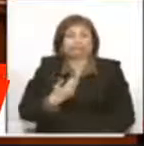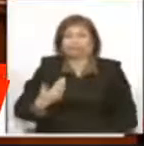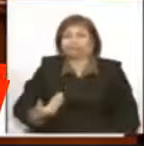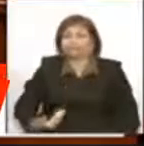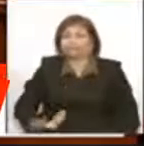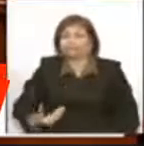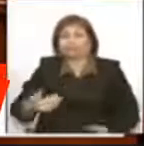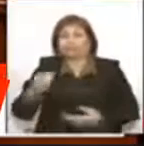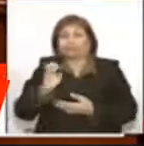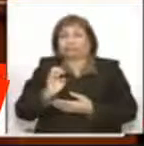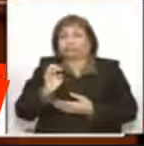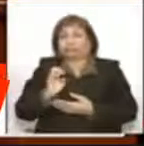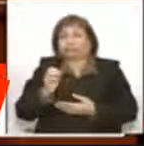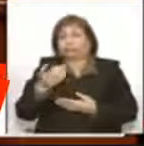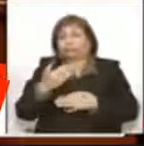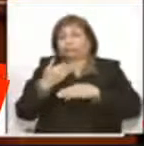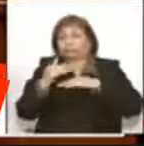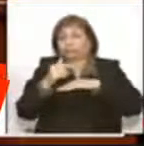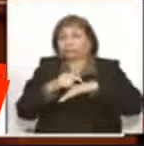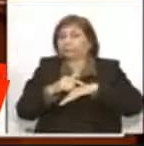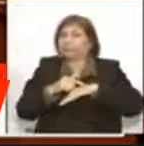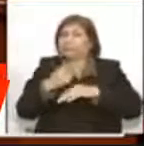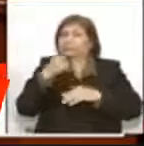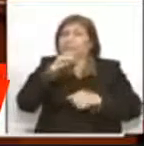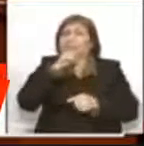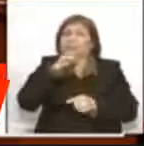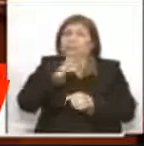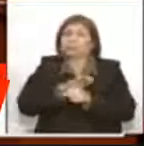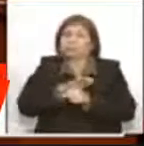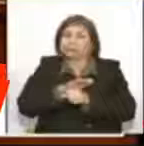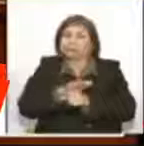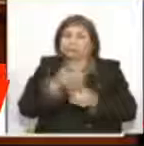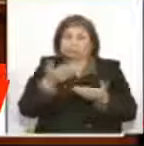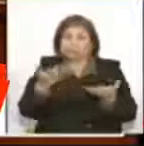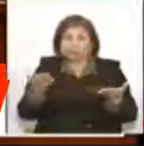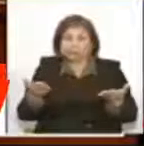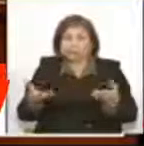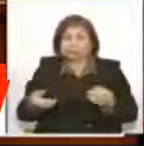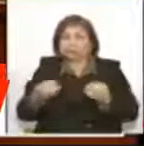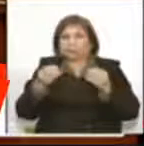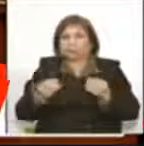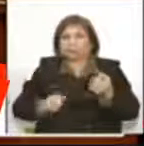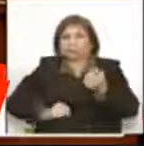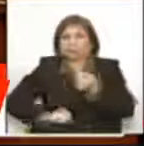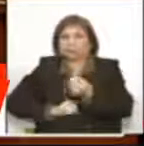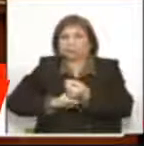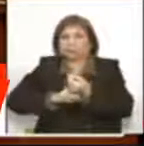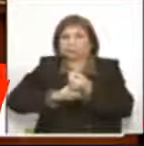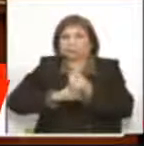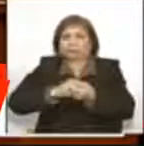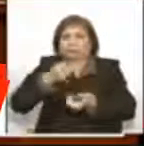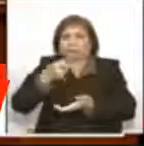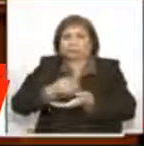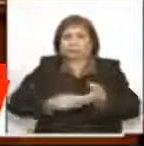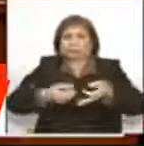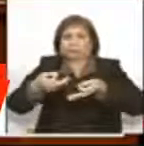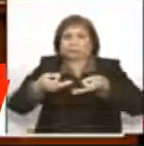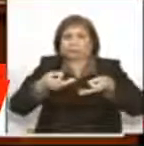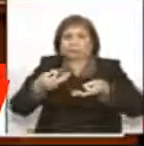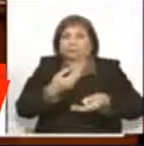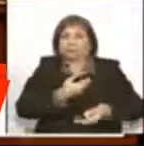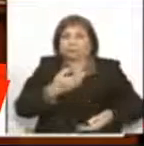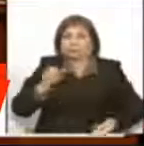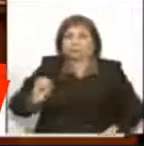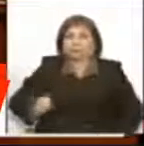gobierno de transición y emergencia se compromete a garantizar la sostenibilidad de las finanzas